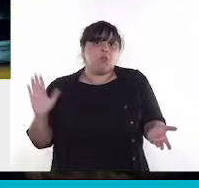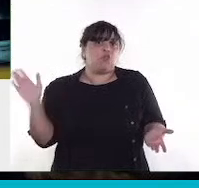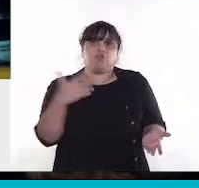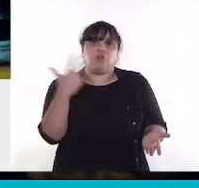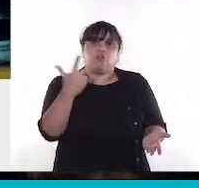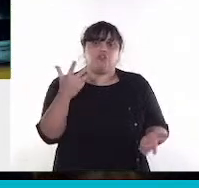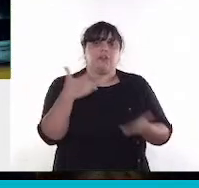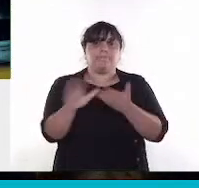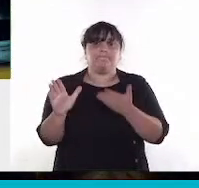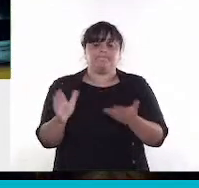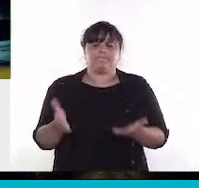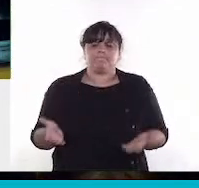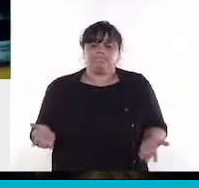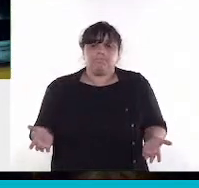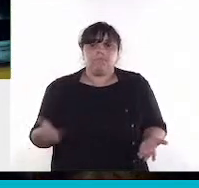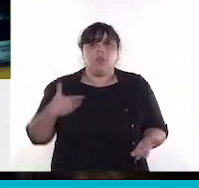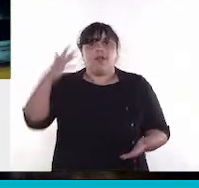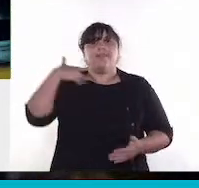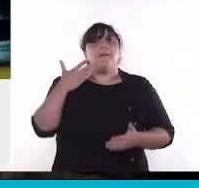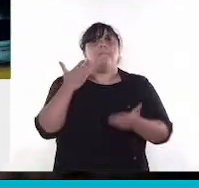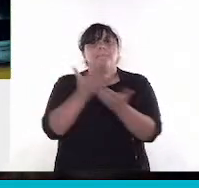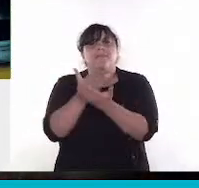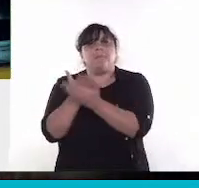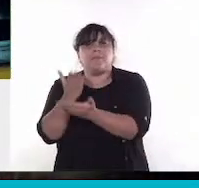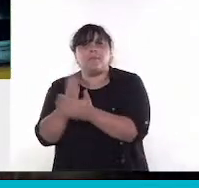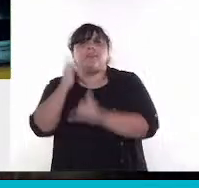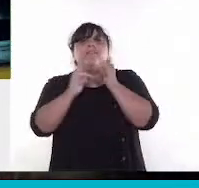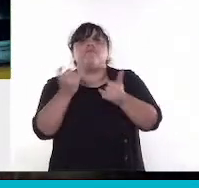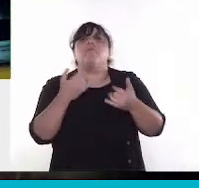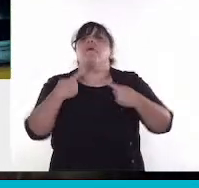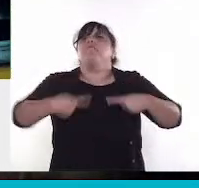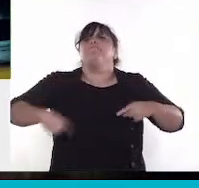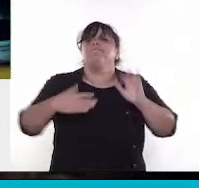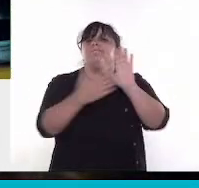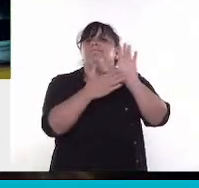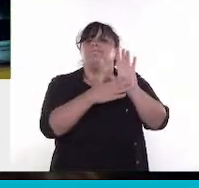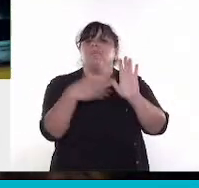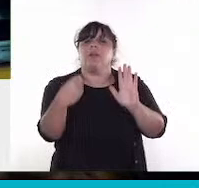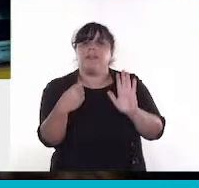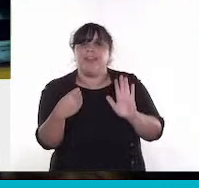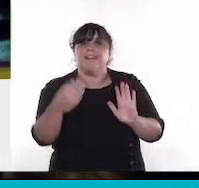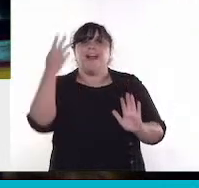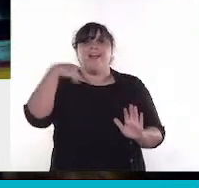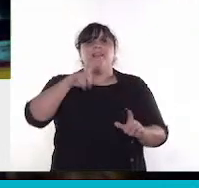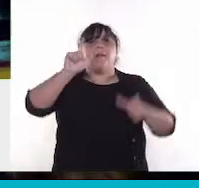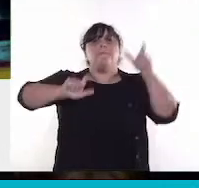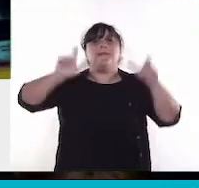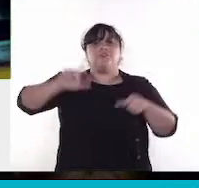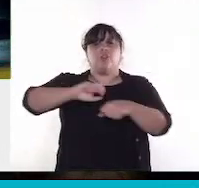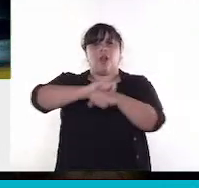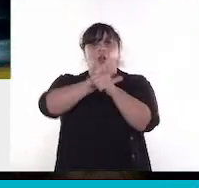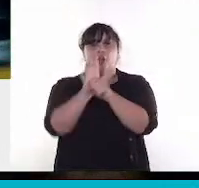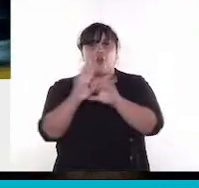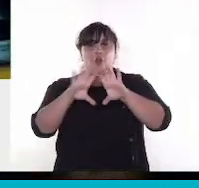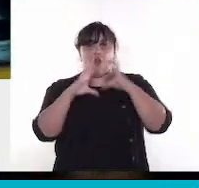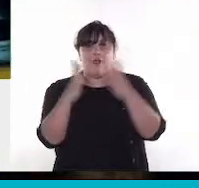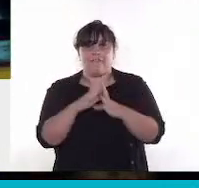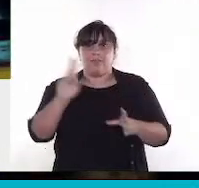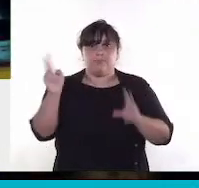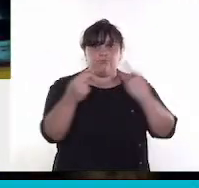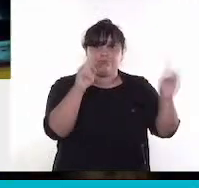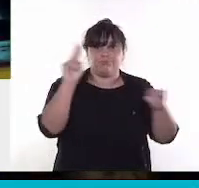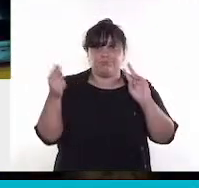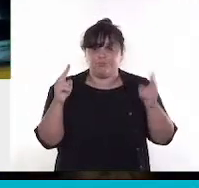rechazados. En los pedidos de informe solicité puntualmente conocer cuál es la tasa de mortalidad por COVID-19, tanto en vacunados como en